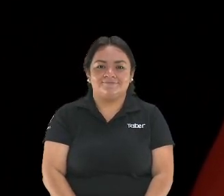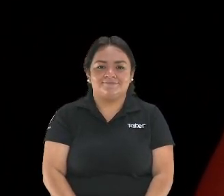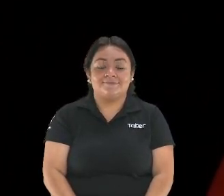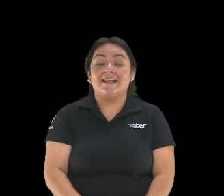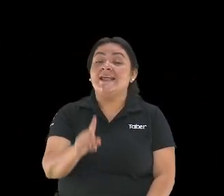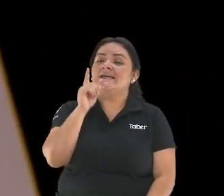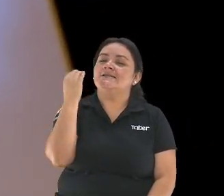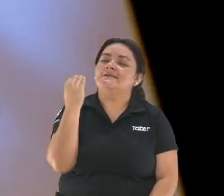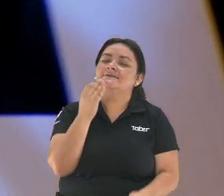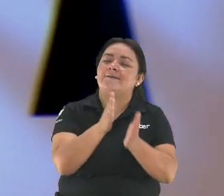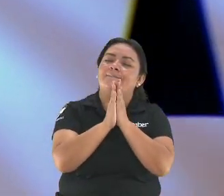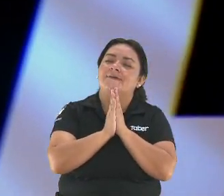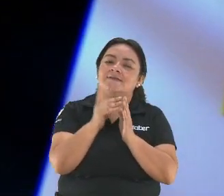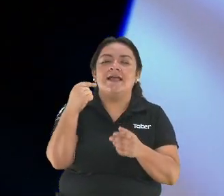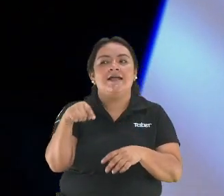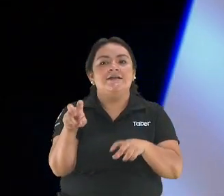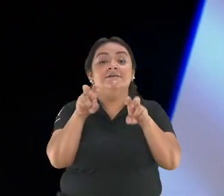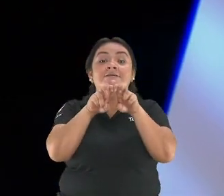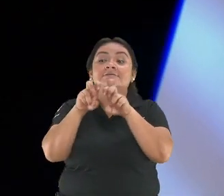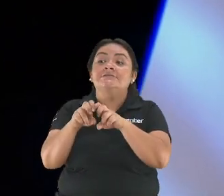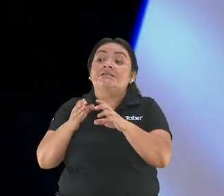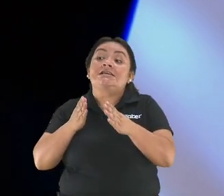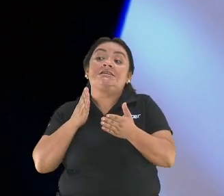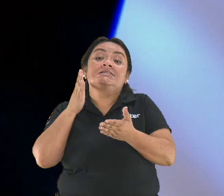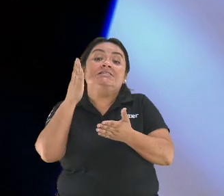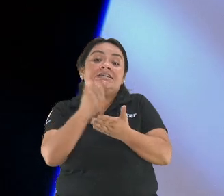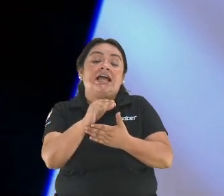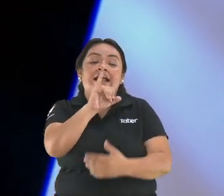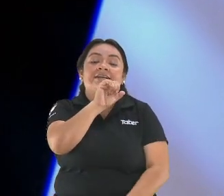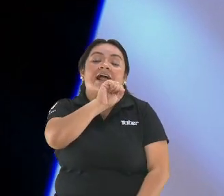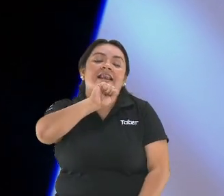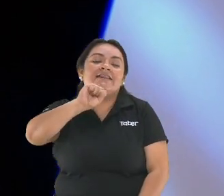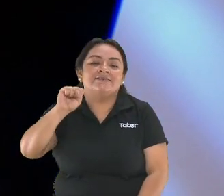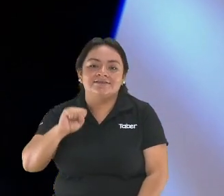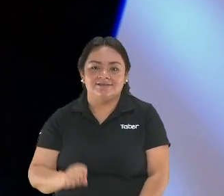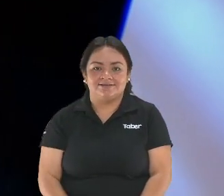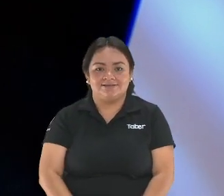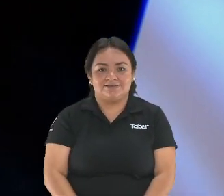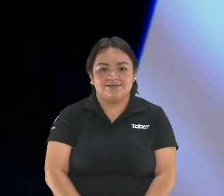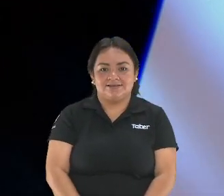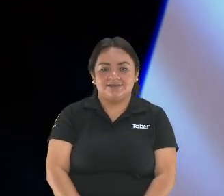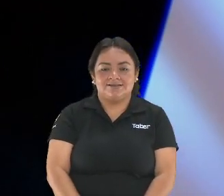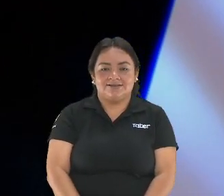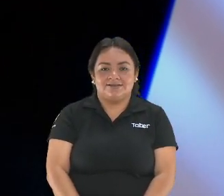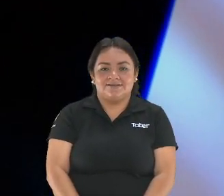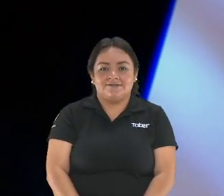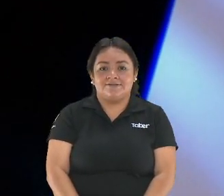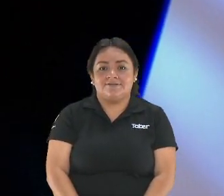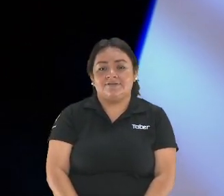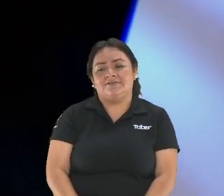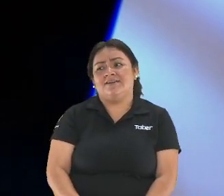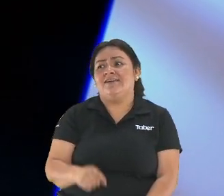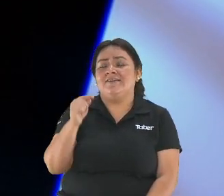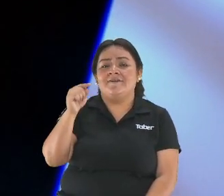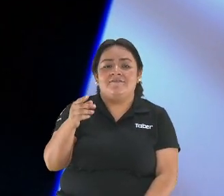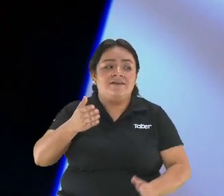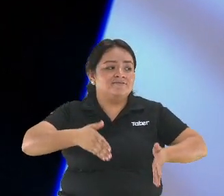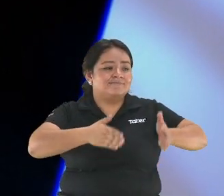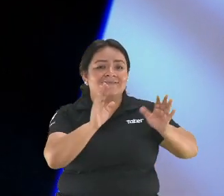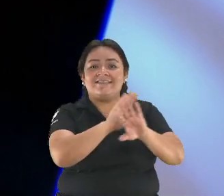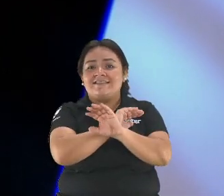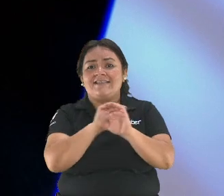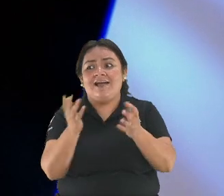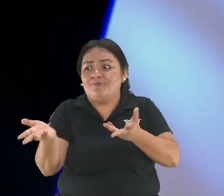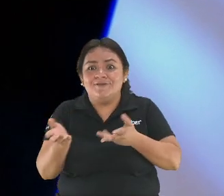te pedí que si me podía llevar a la entrada del seguro social y ni a la entrada de la colonia me ha